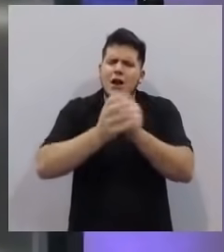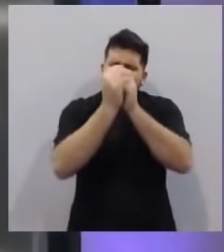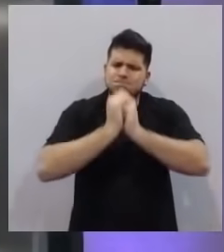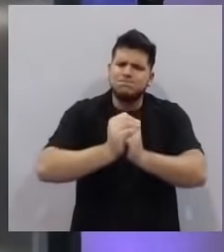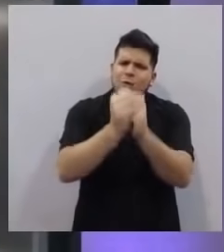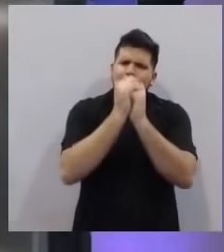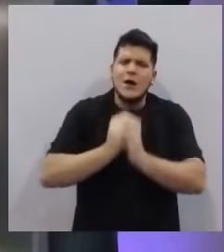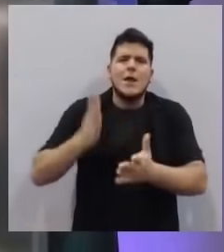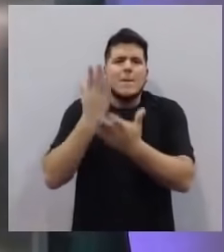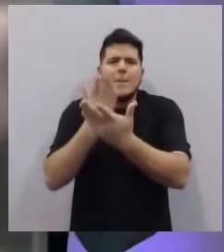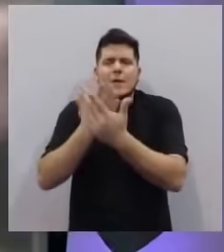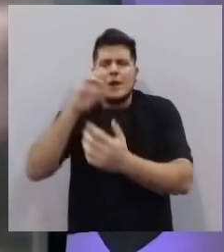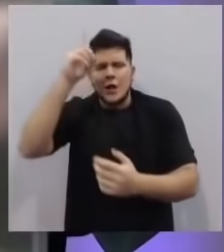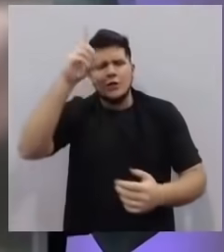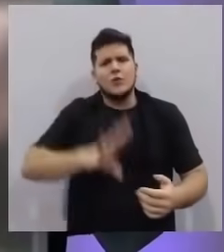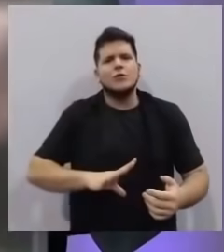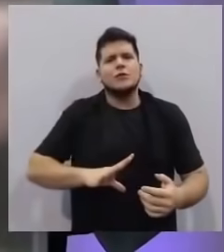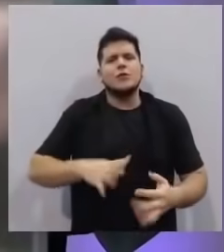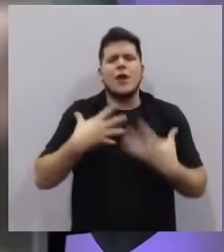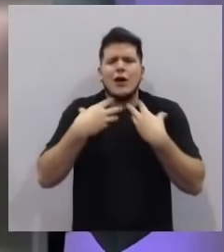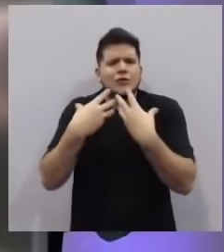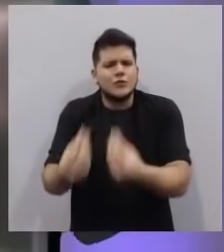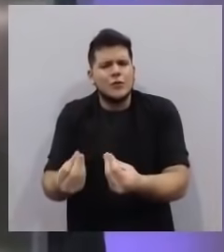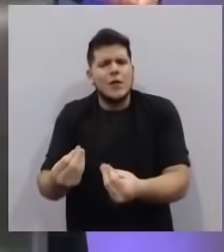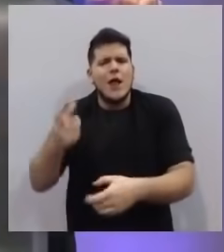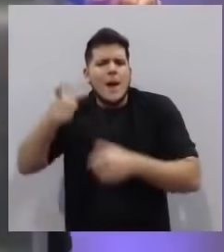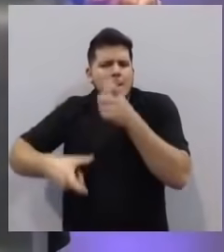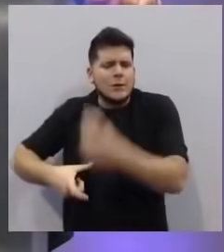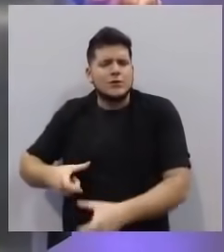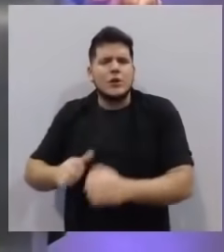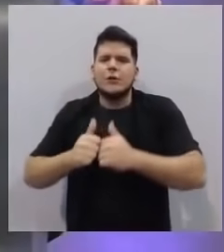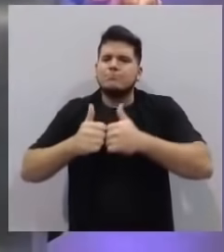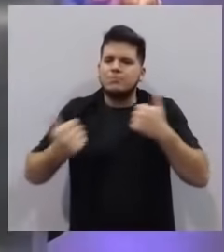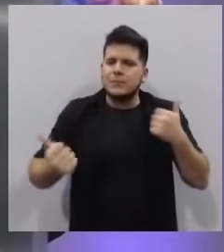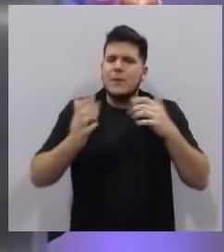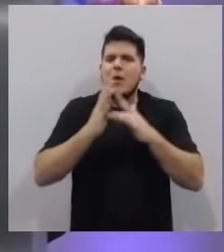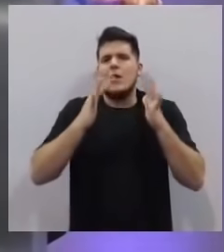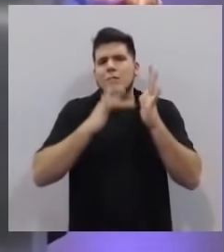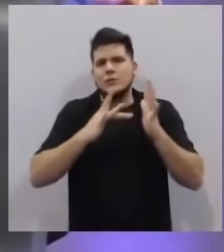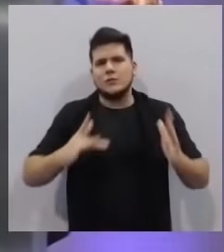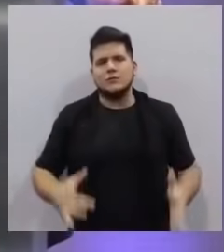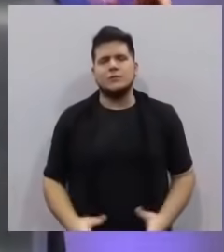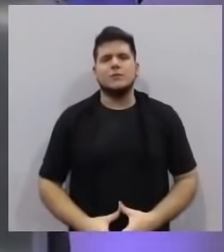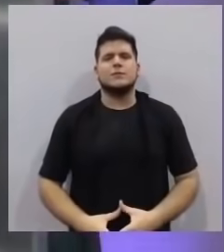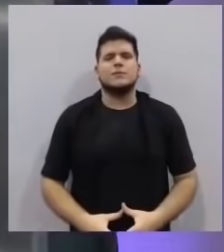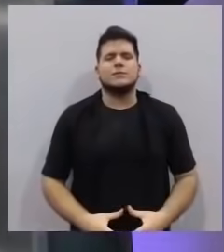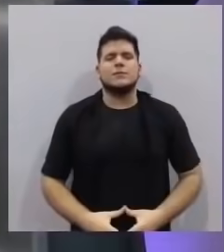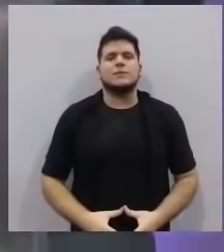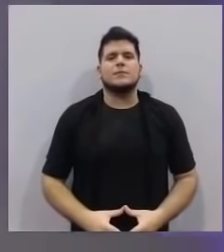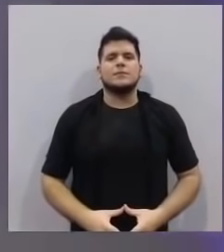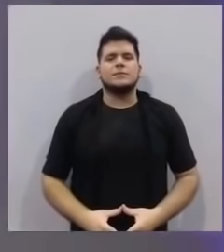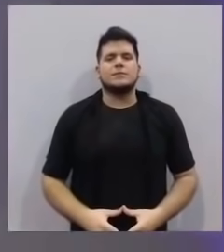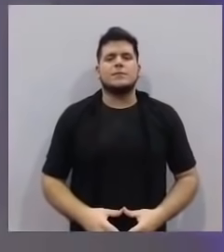casa donde hay mucho pan dije que hay mucho pan el retorno de este